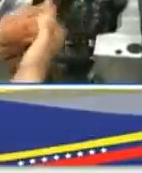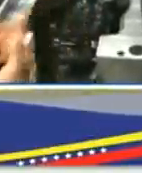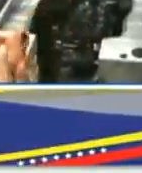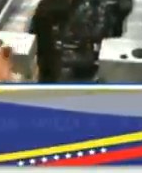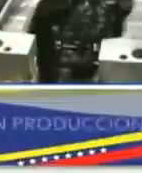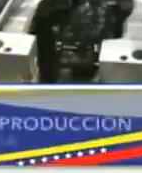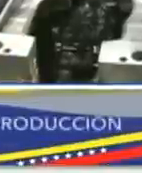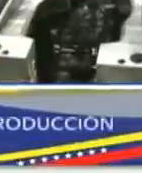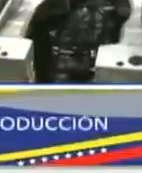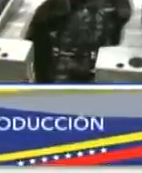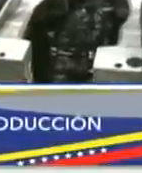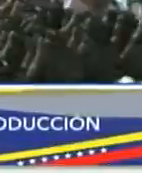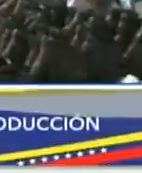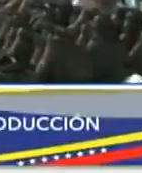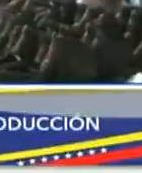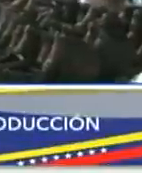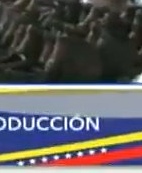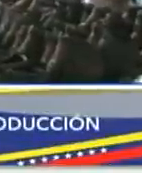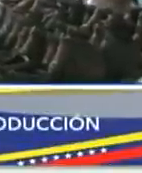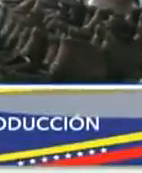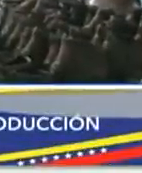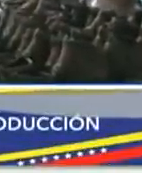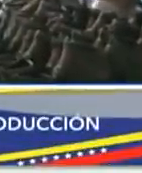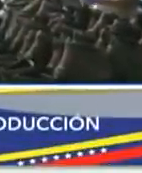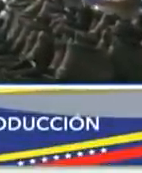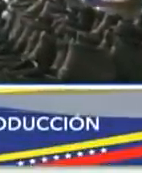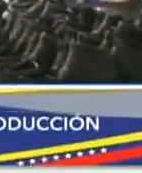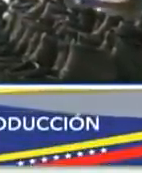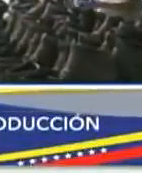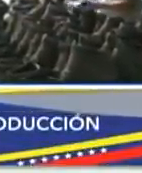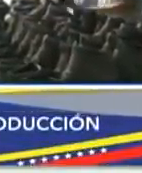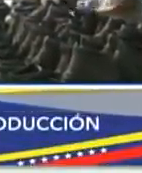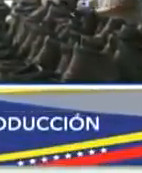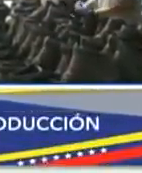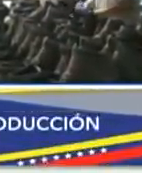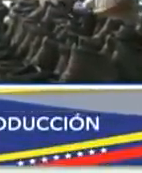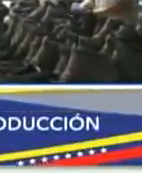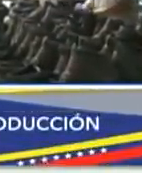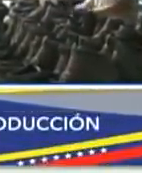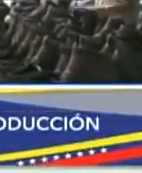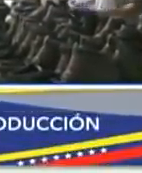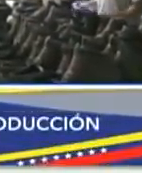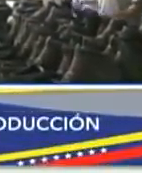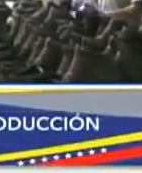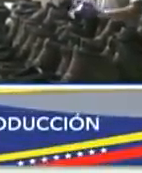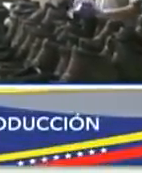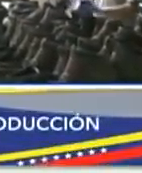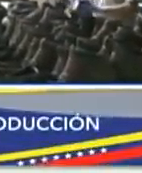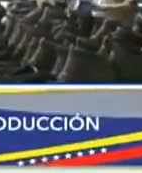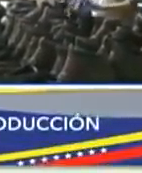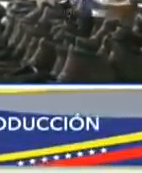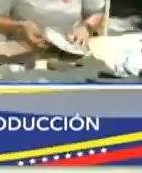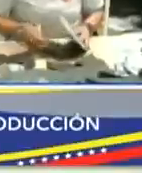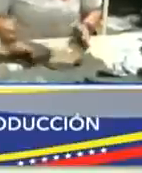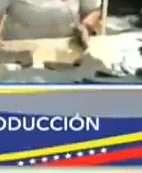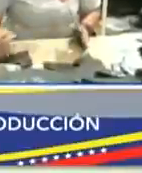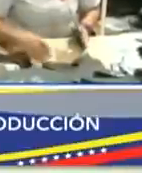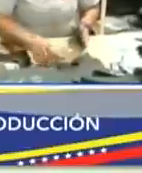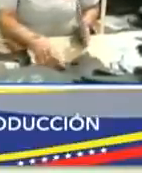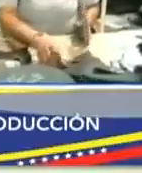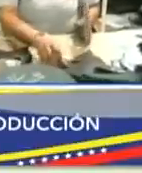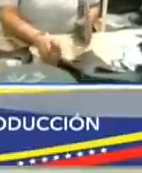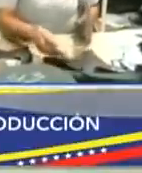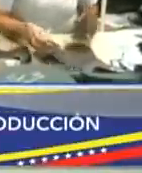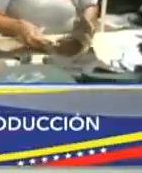el capital que le entra, eso le permite invertir en nuevas maquinarias, ampliar líneas